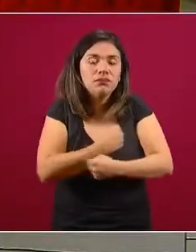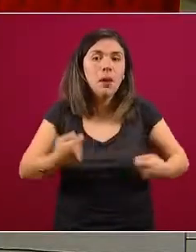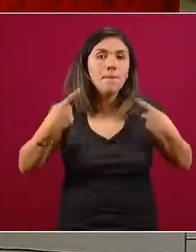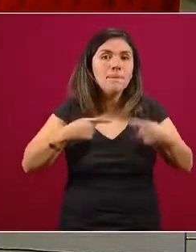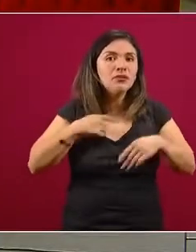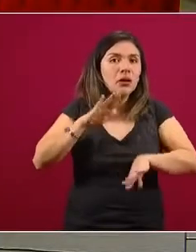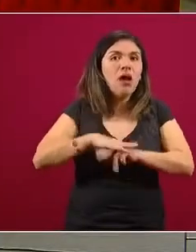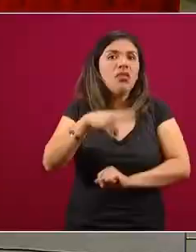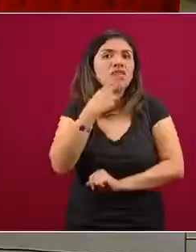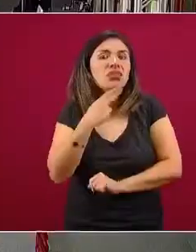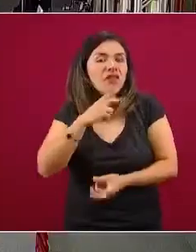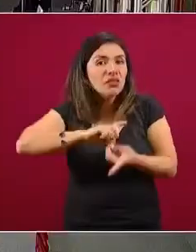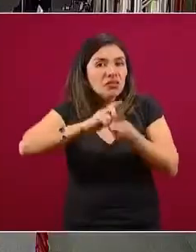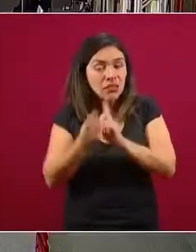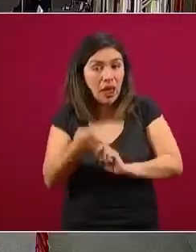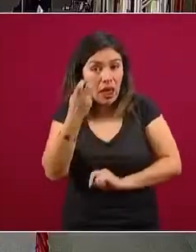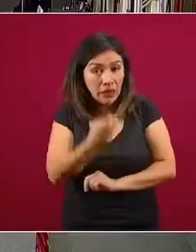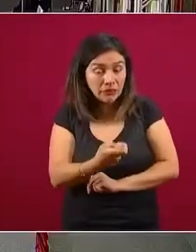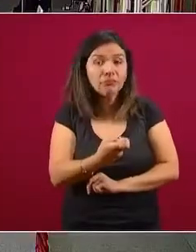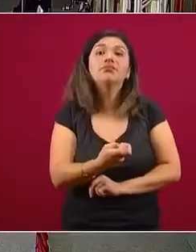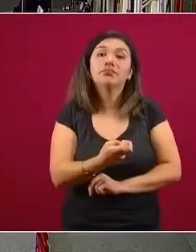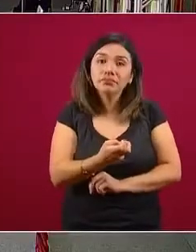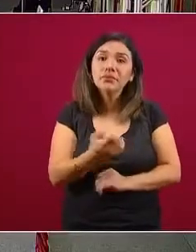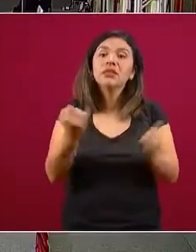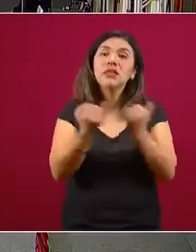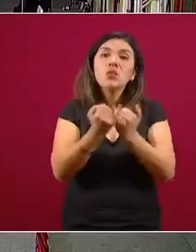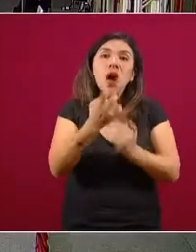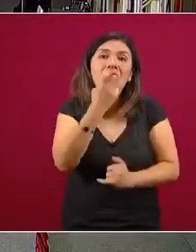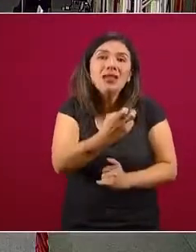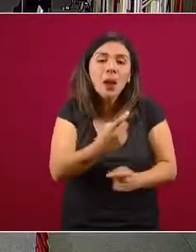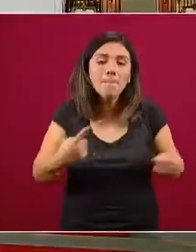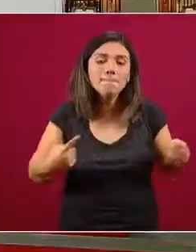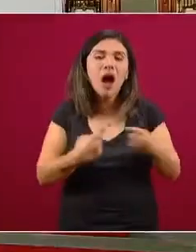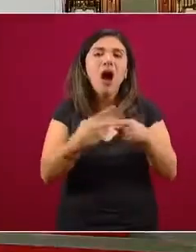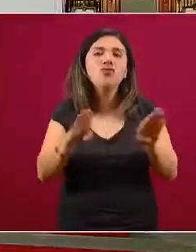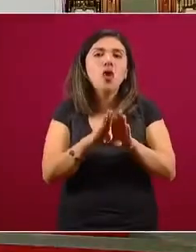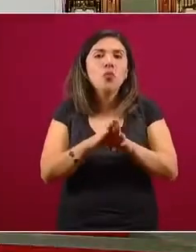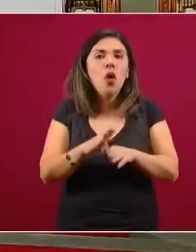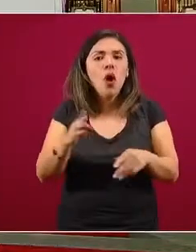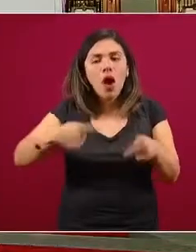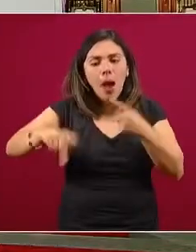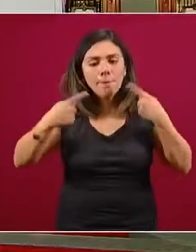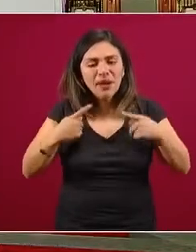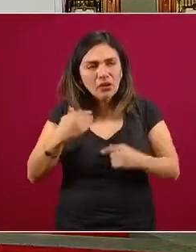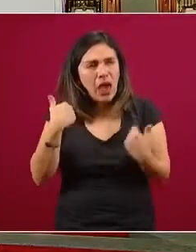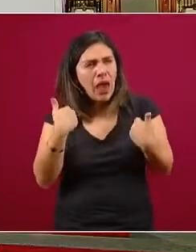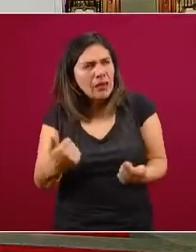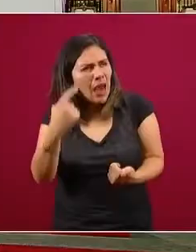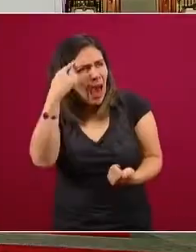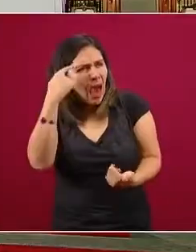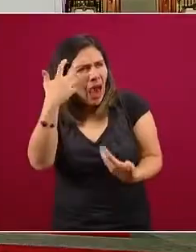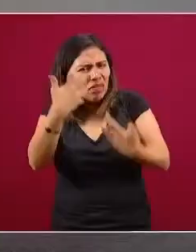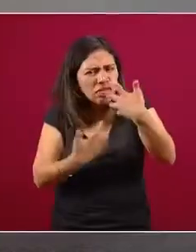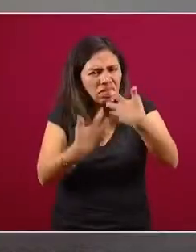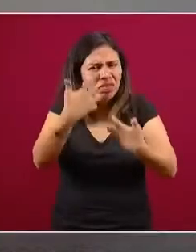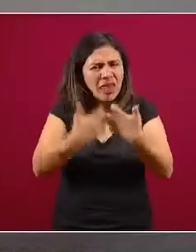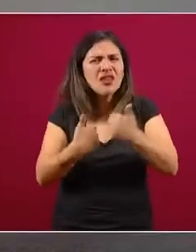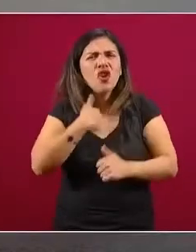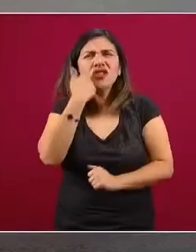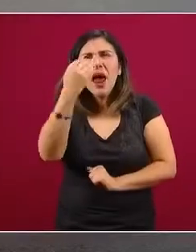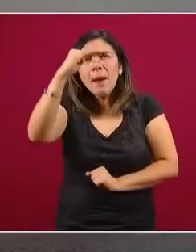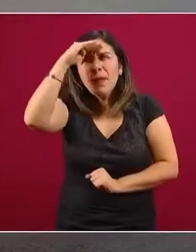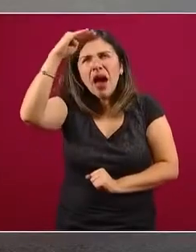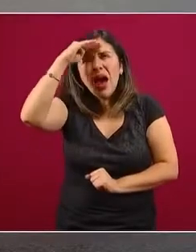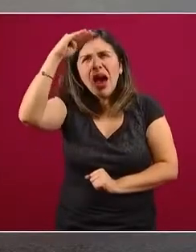y diabetes, y también eso perturba la capacidad de discernimiento de los seres humanos. Por más que nos gustaría